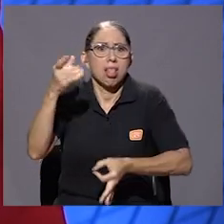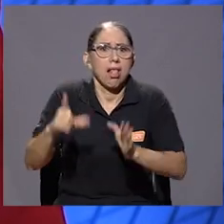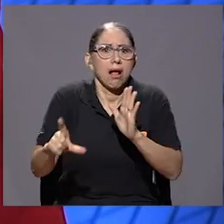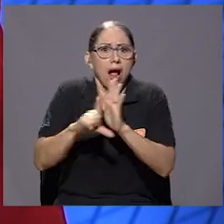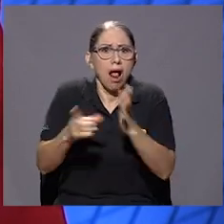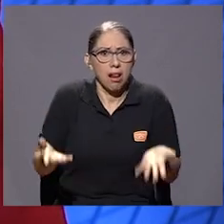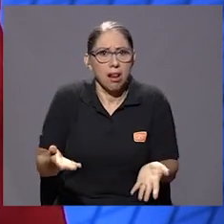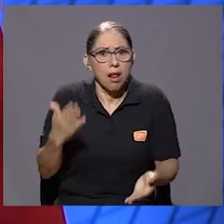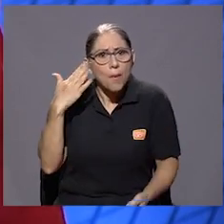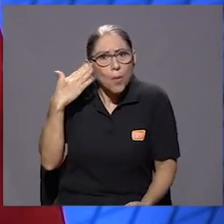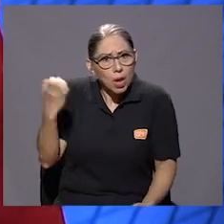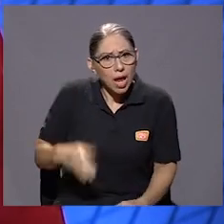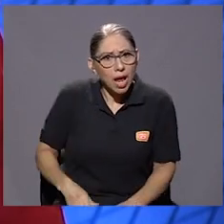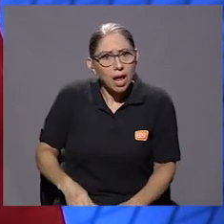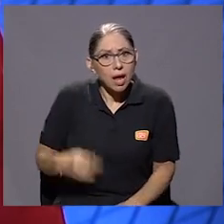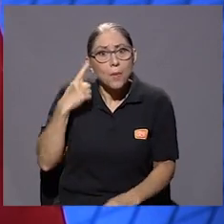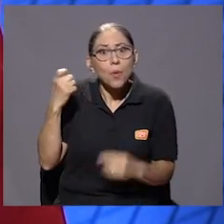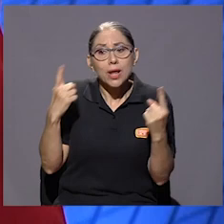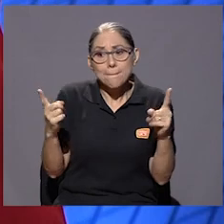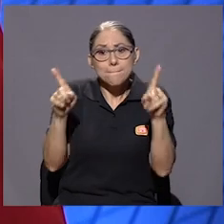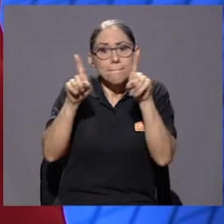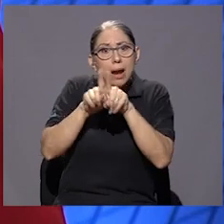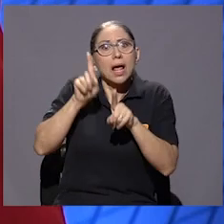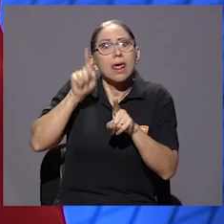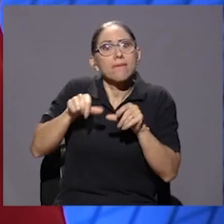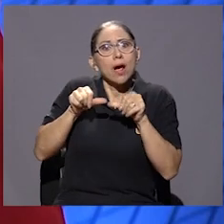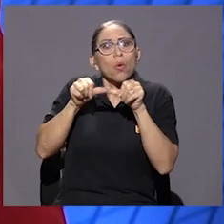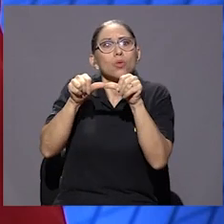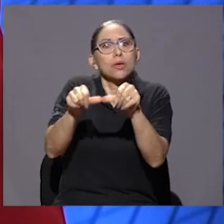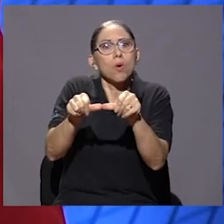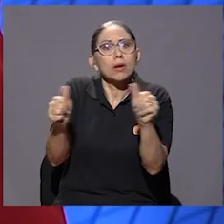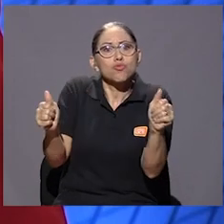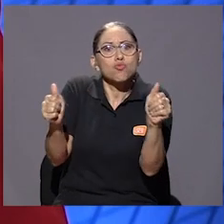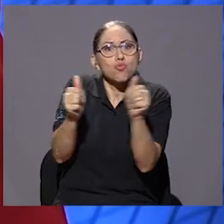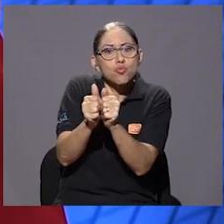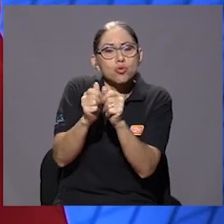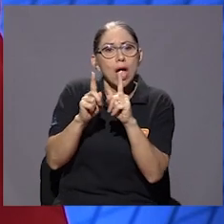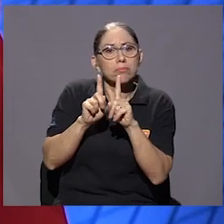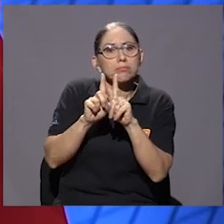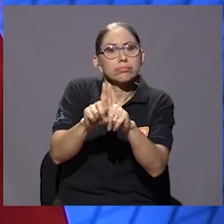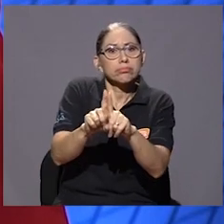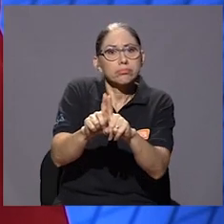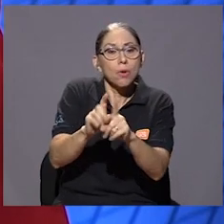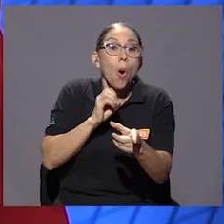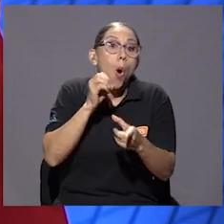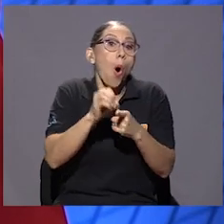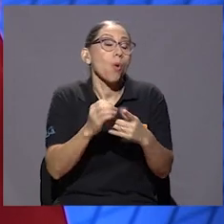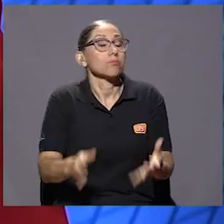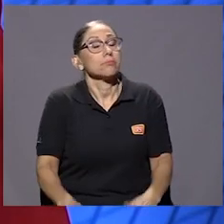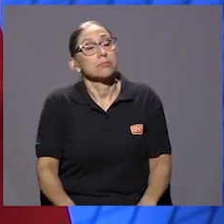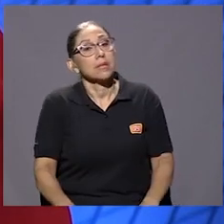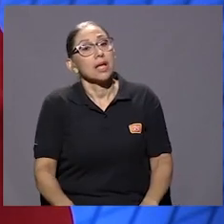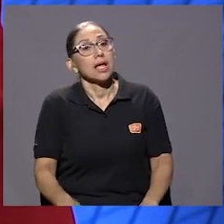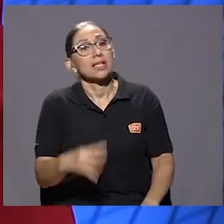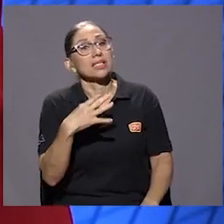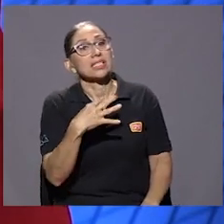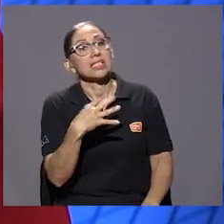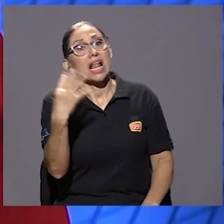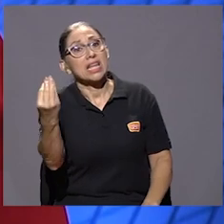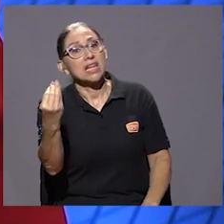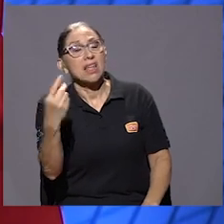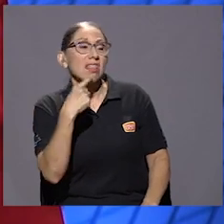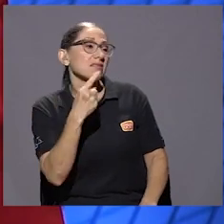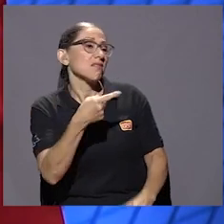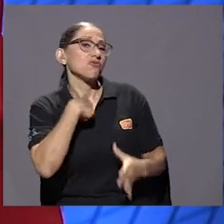en que la pareja tenía que estar junta. O si no, salir de la casa y decir, bueno, yo le dejé todo a